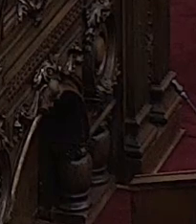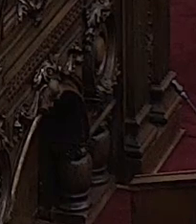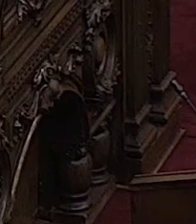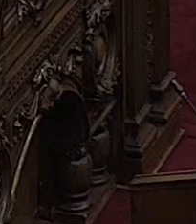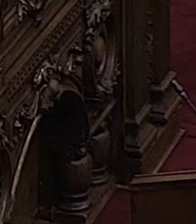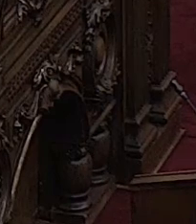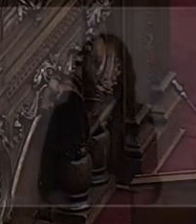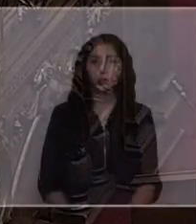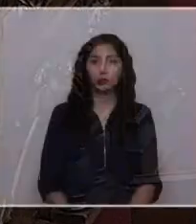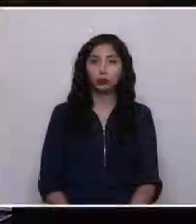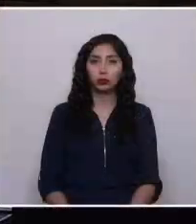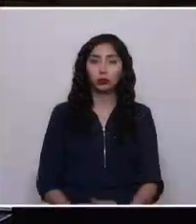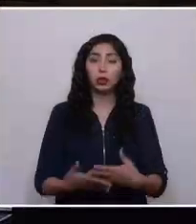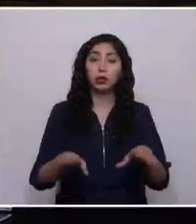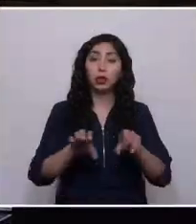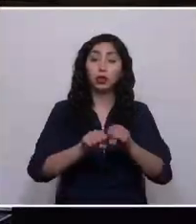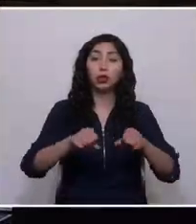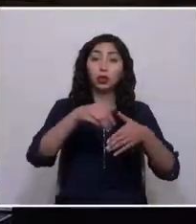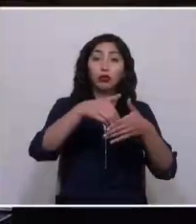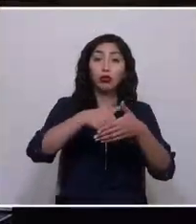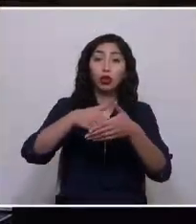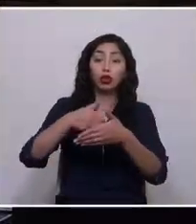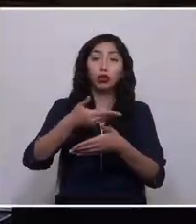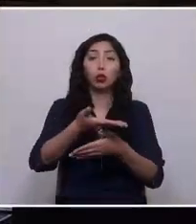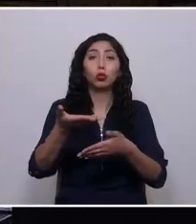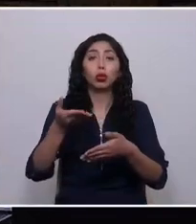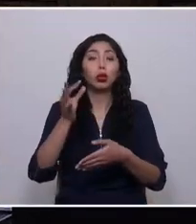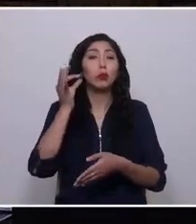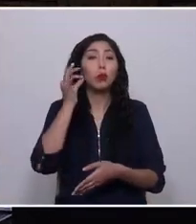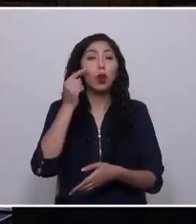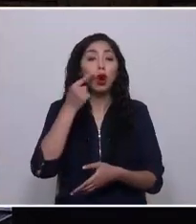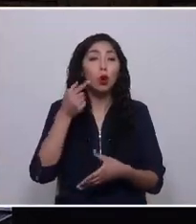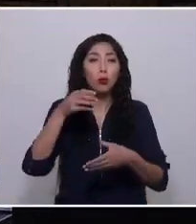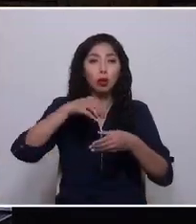Han emitido su voto, señoras y señores convencionales.